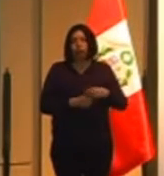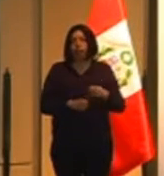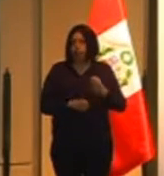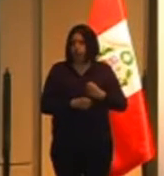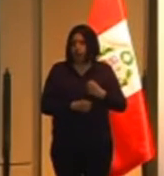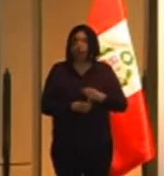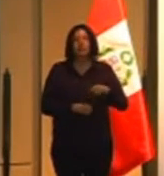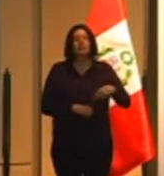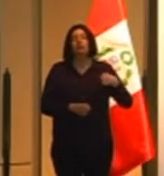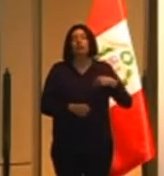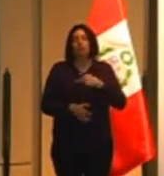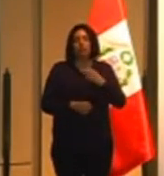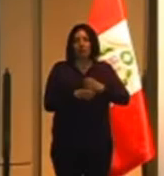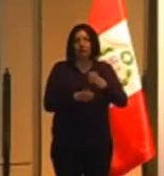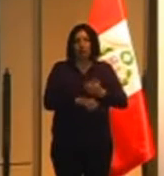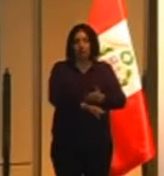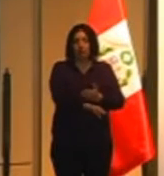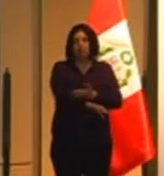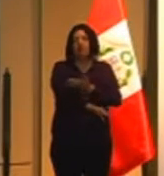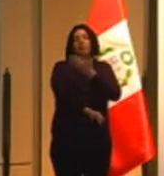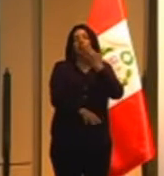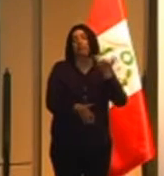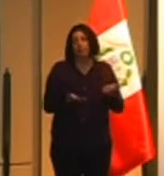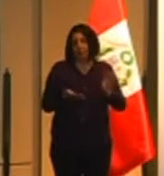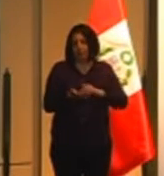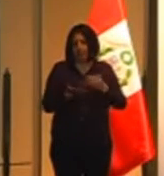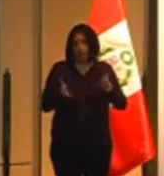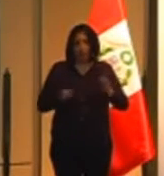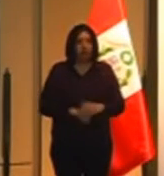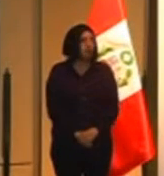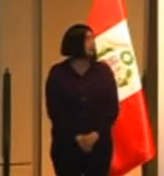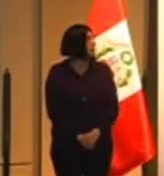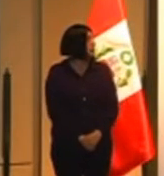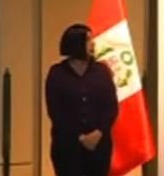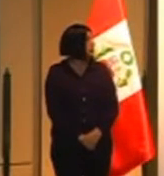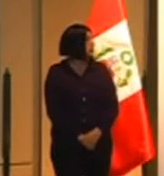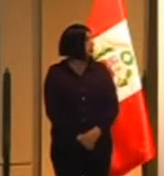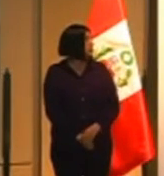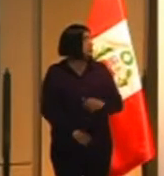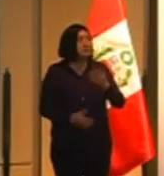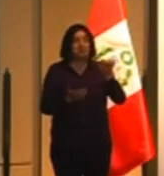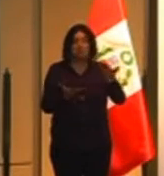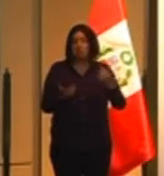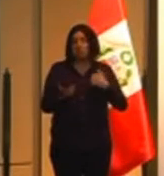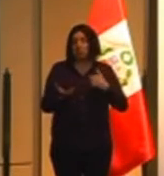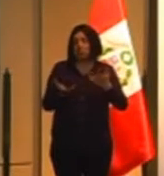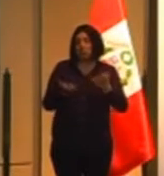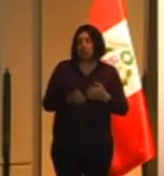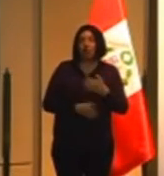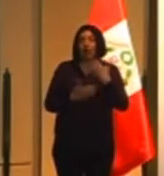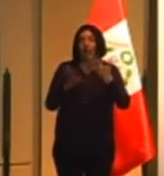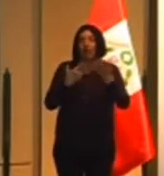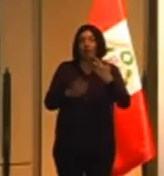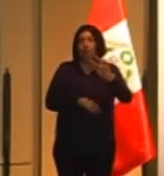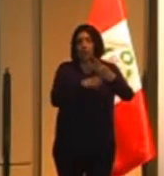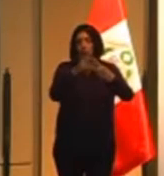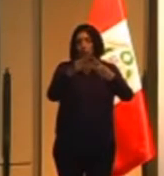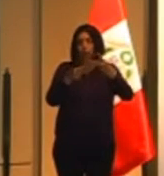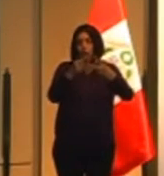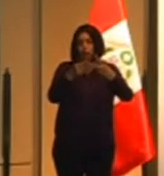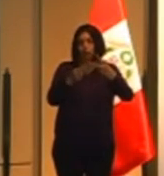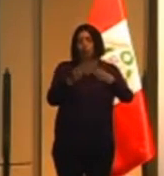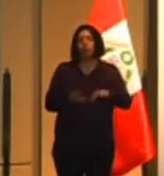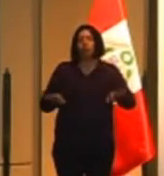ese sentido para mejorar todavía muchas más cosas. Y en ese sentido quiero hablar de dos cosas que son